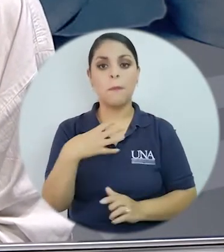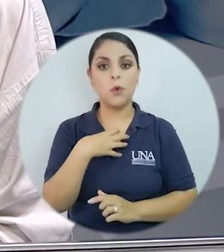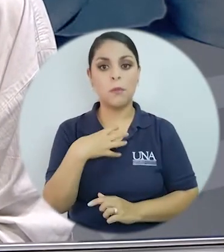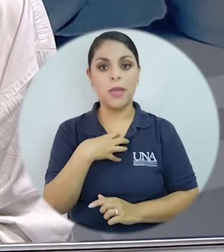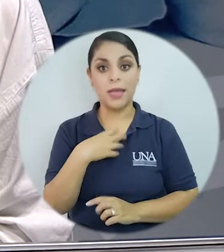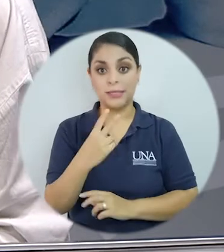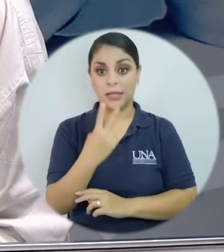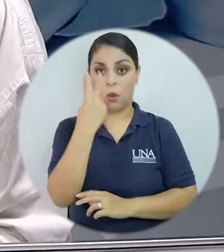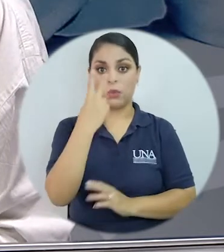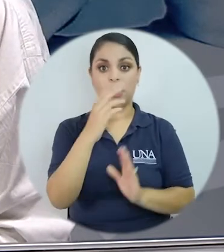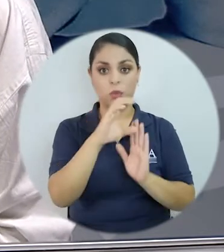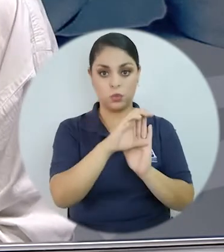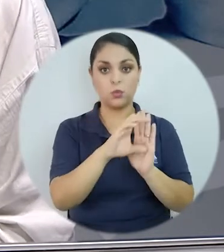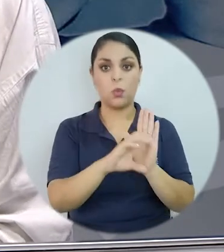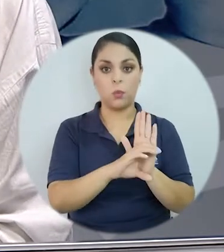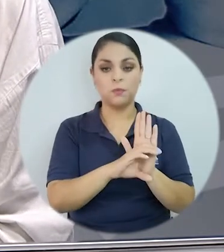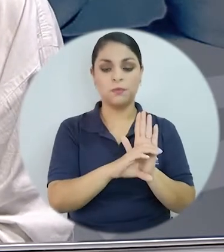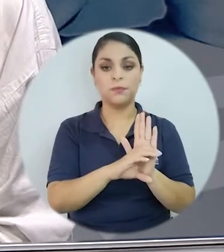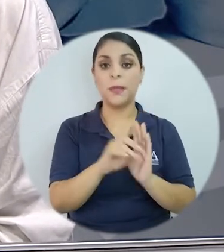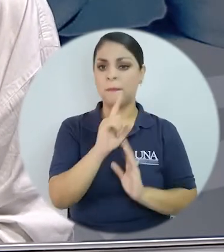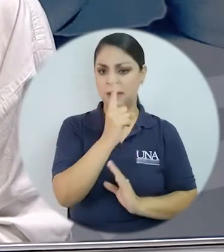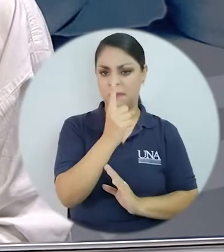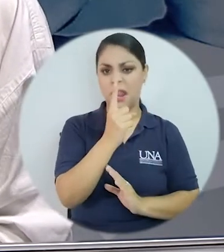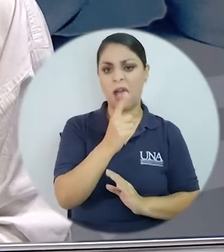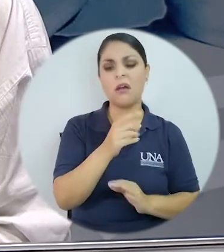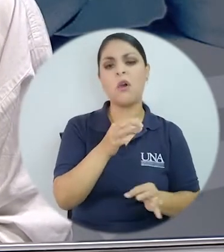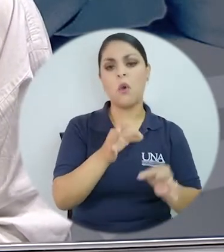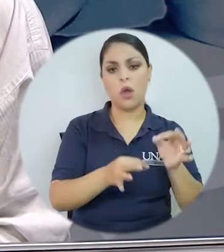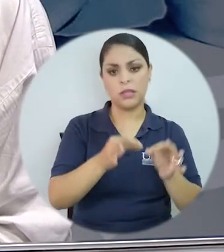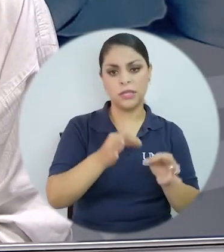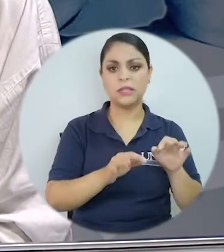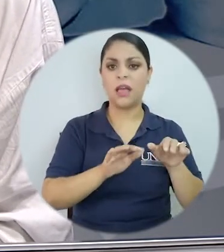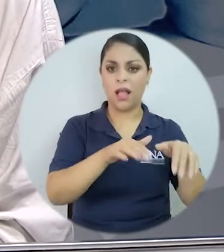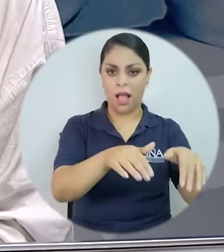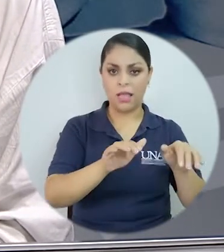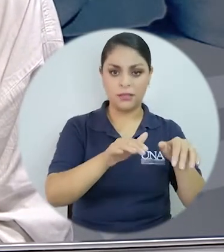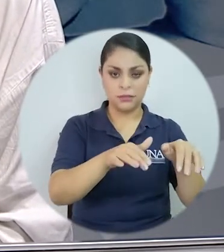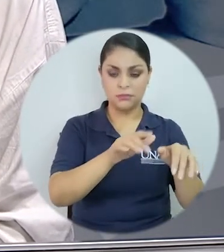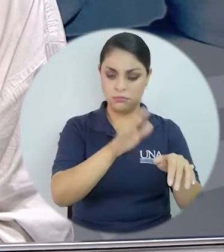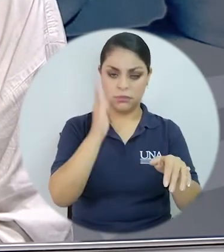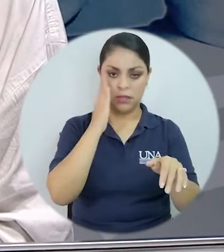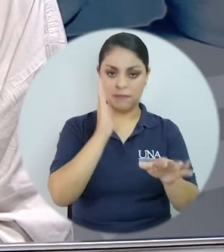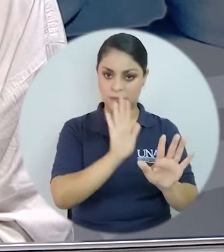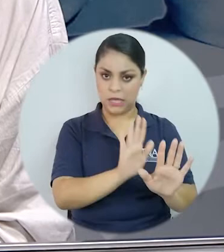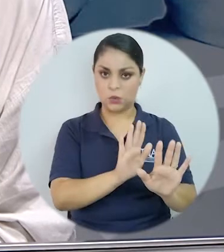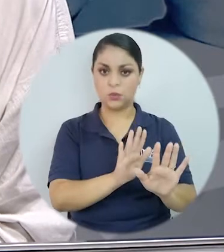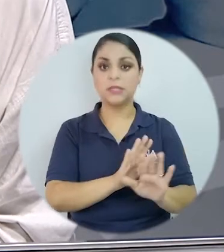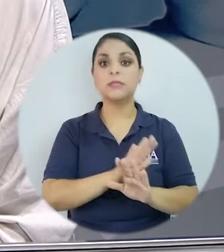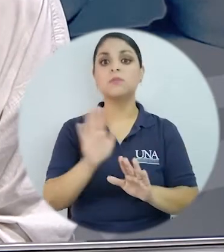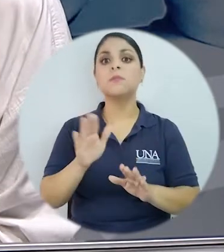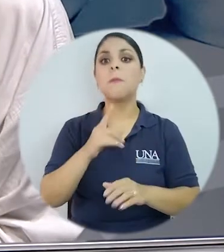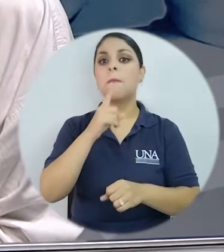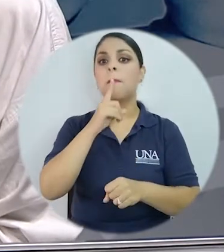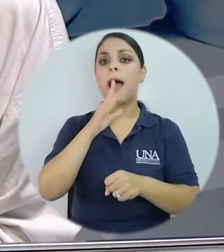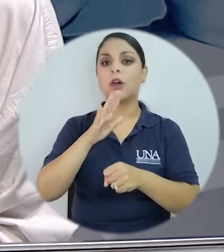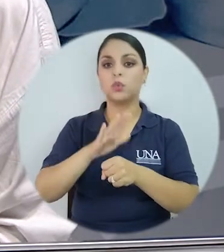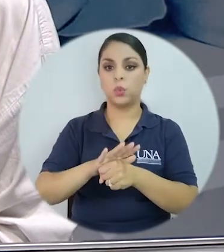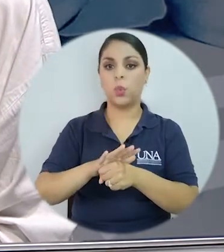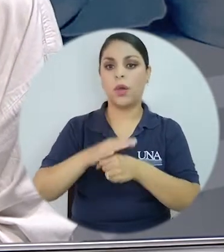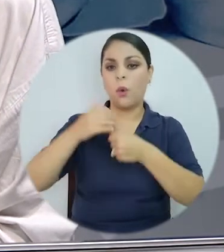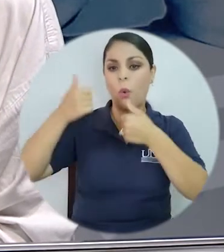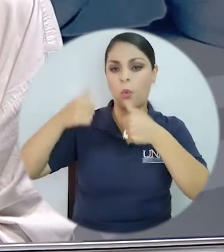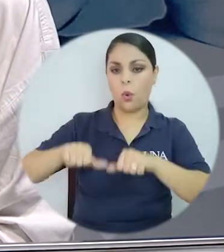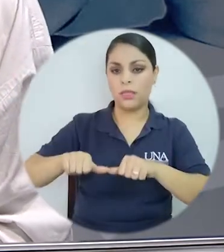propia. Es la segunda constitución, la nuestra, la primera, las Cortes de Cádiz, eso hay que reconocerlo, la juramos. Creamos el Pacto de